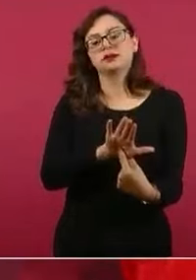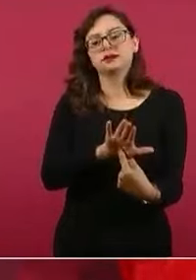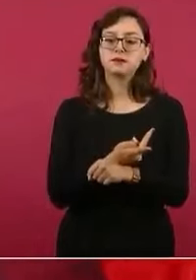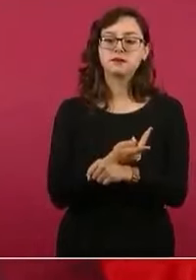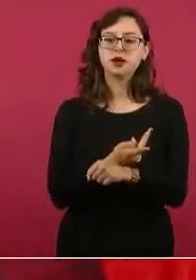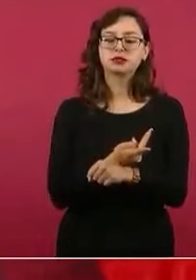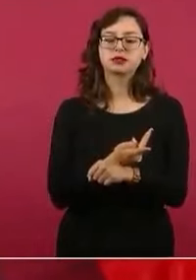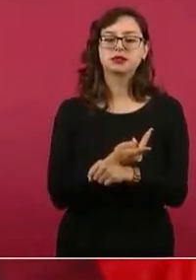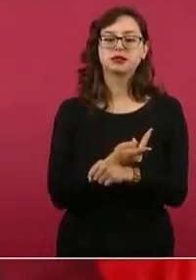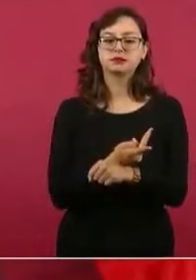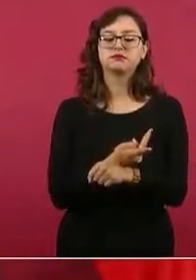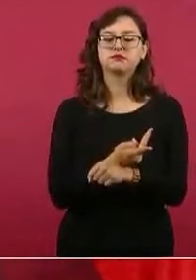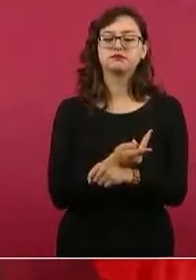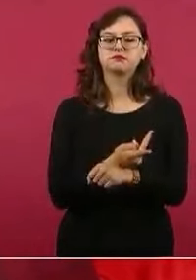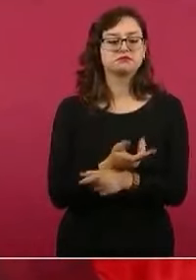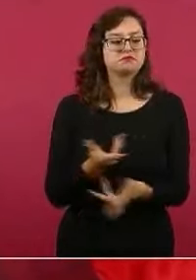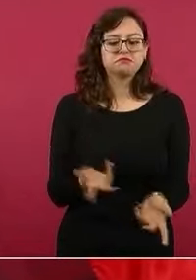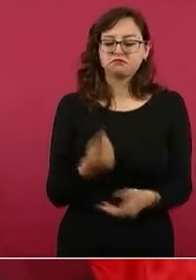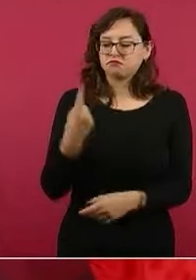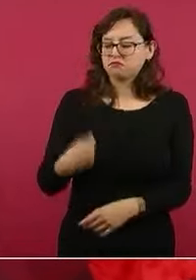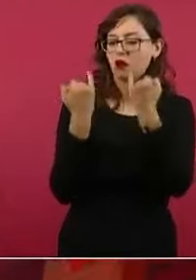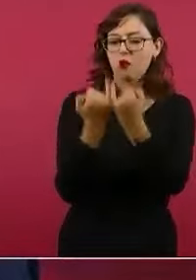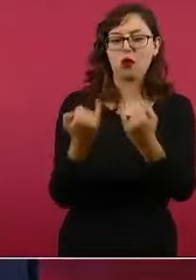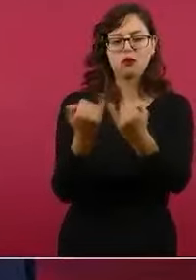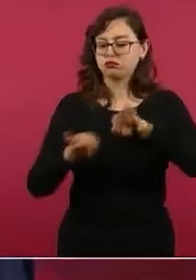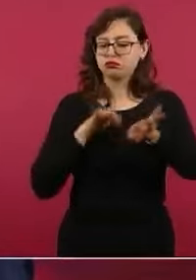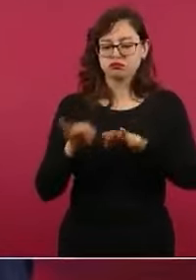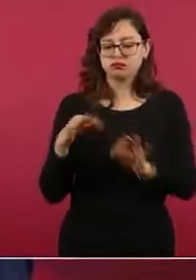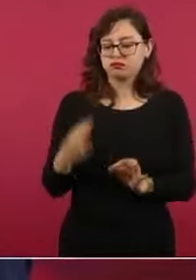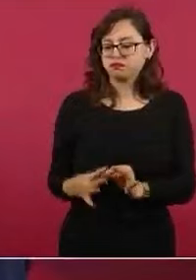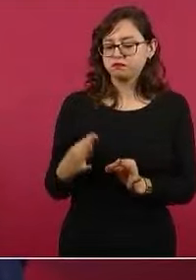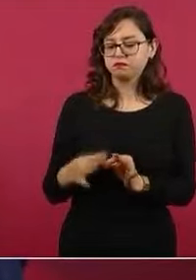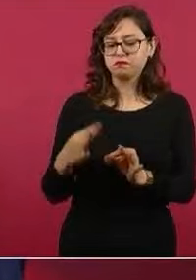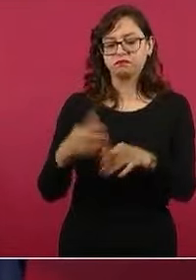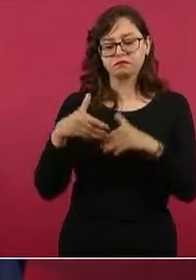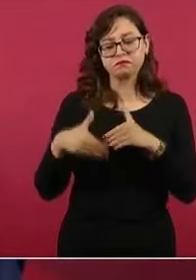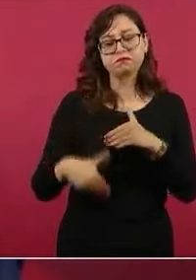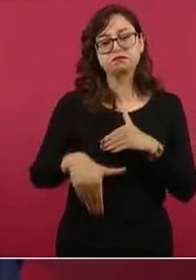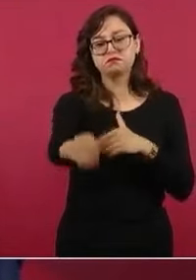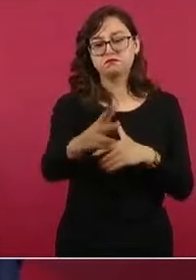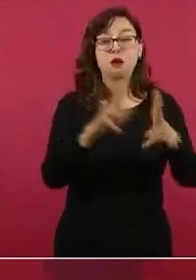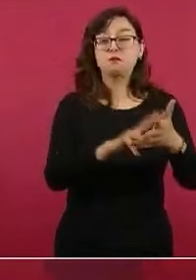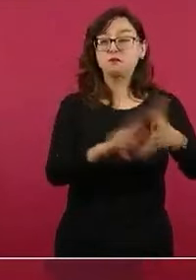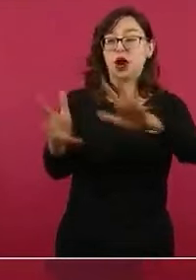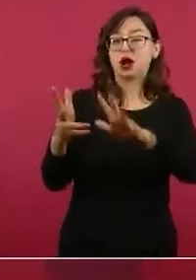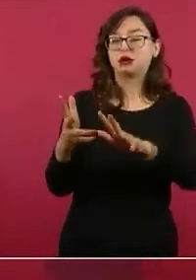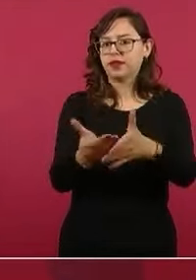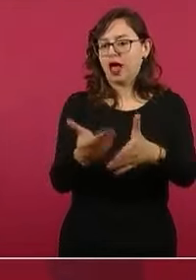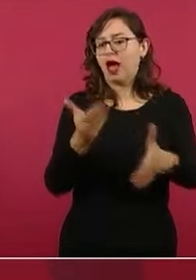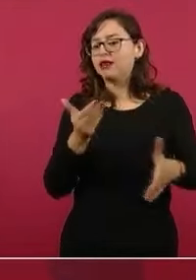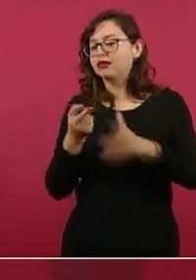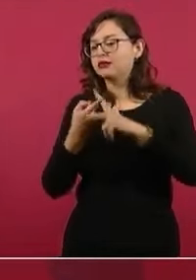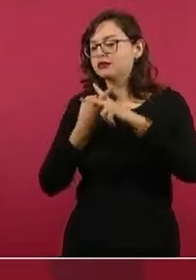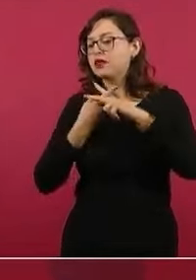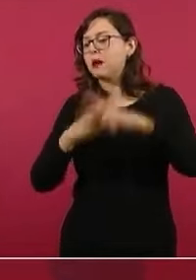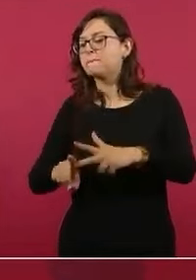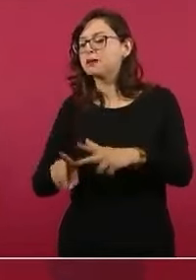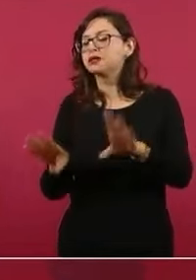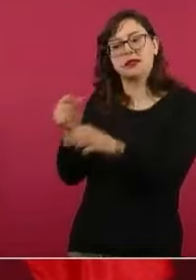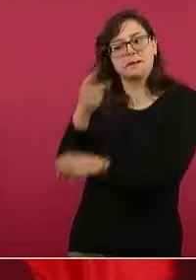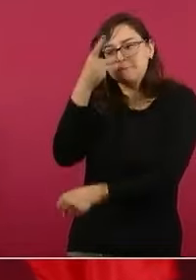por qué no vamos a cambiar nuestra estrategia de atender las causas de la violencia y no hacerlo